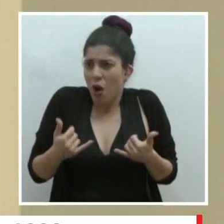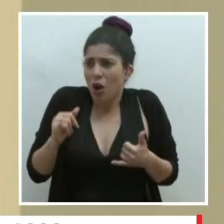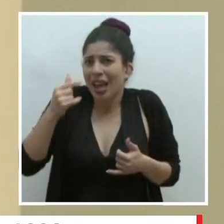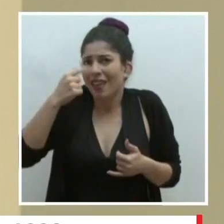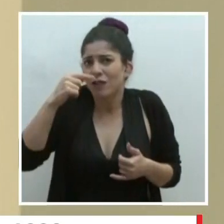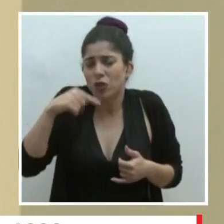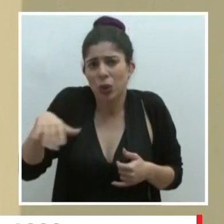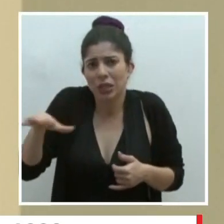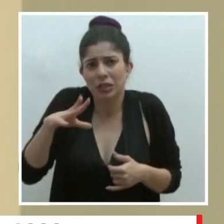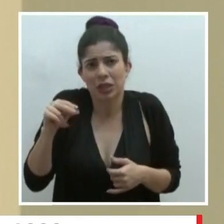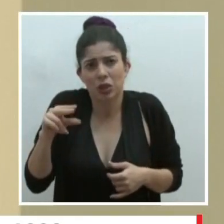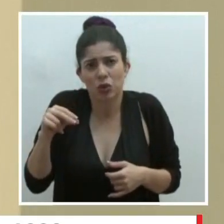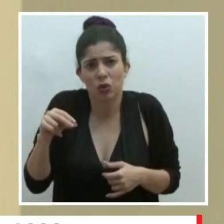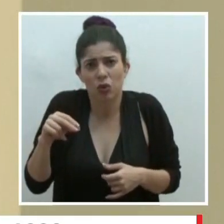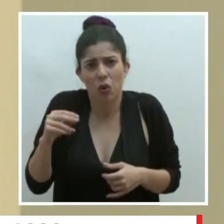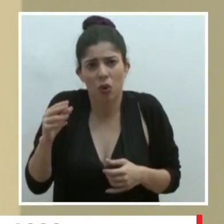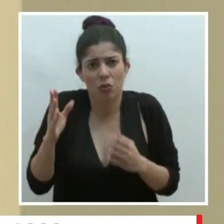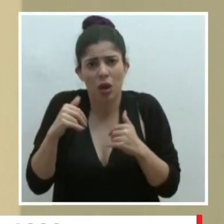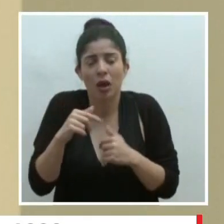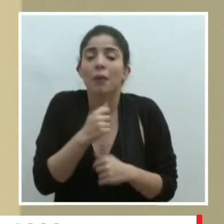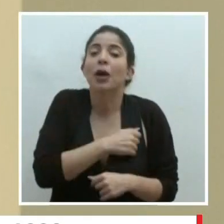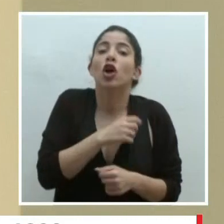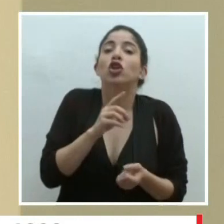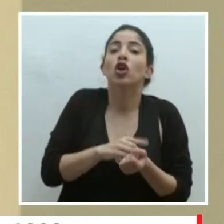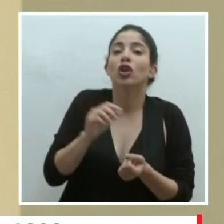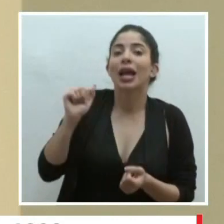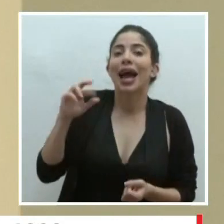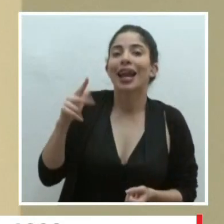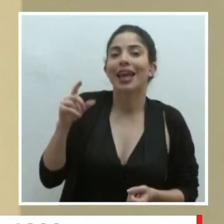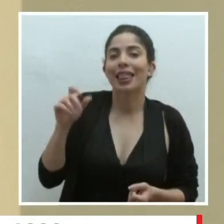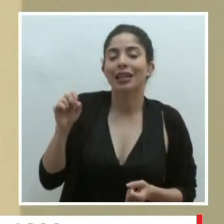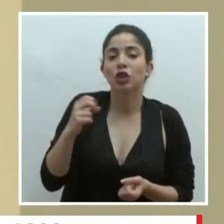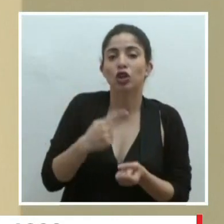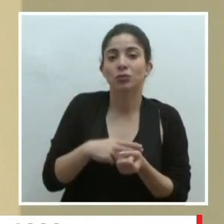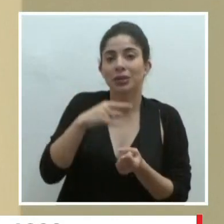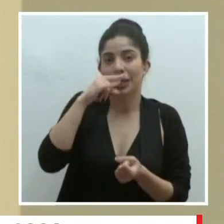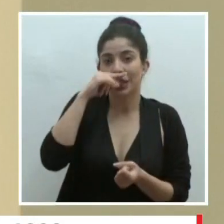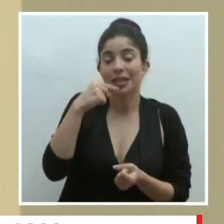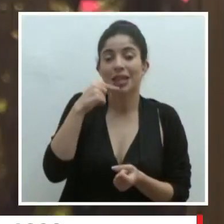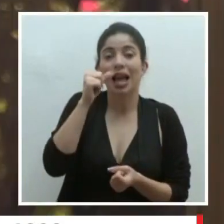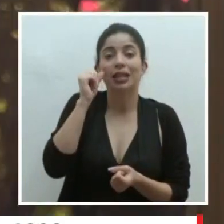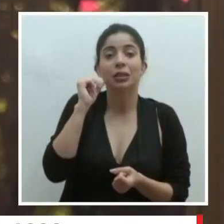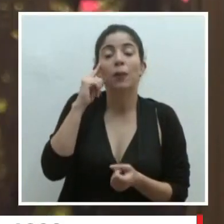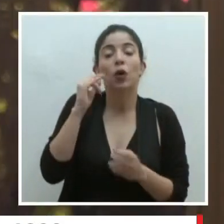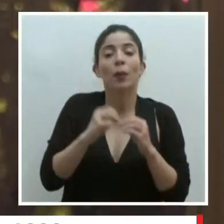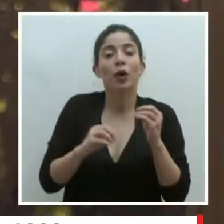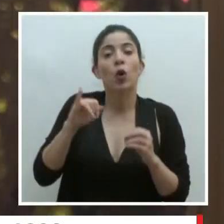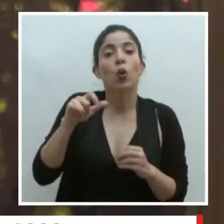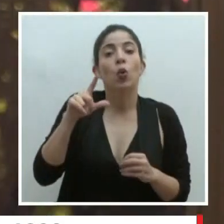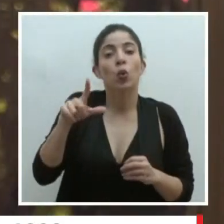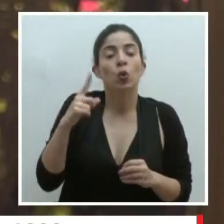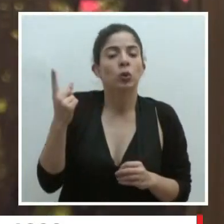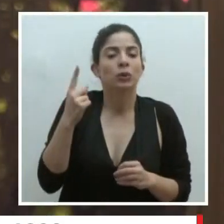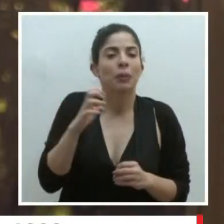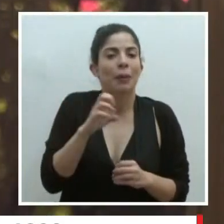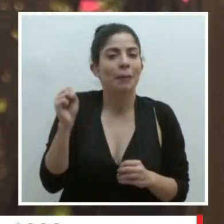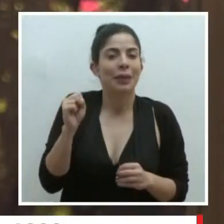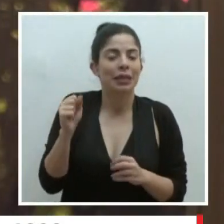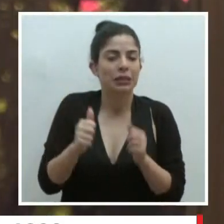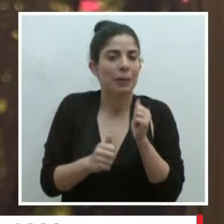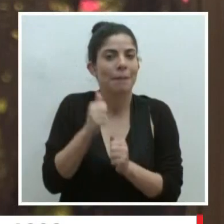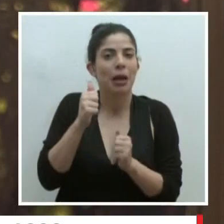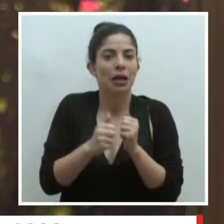momento amplificada de... ¿Perdón? La doctora Arguedas del Hospital Nacional de Niños me comentaba ayer que por lo menos julio era uno de los meses donde más empezaba